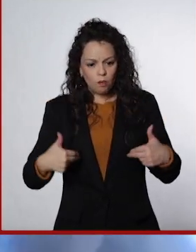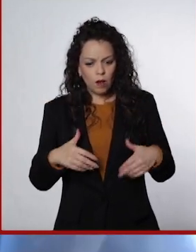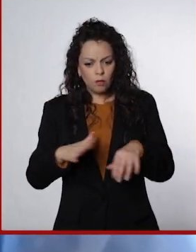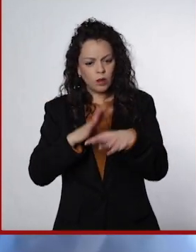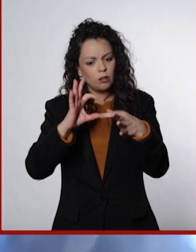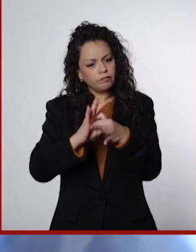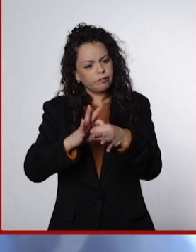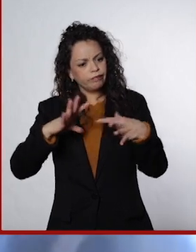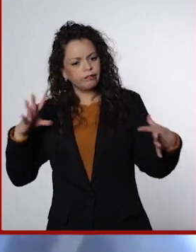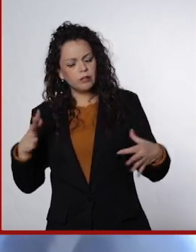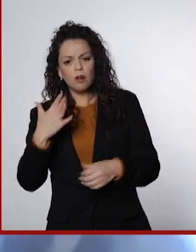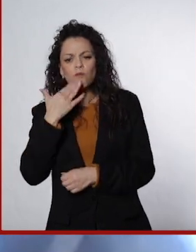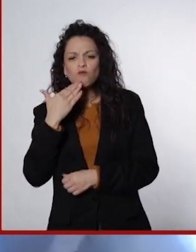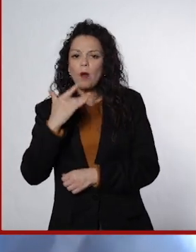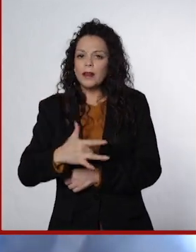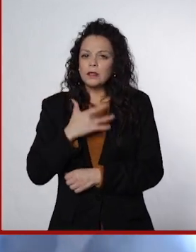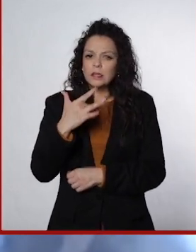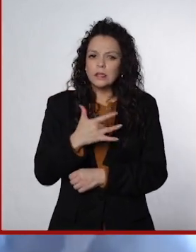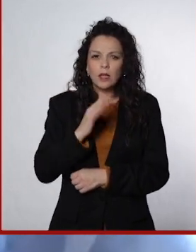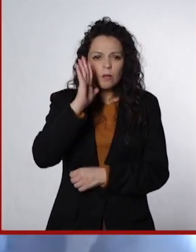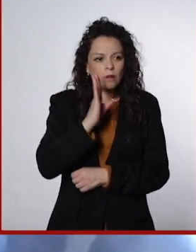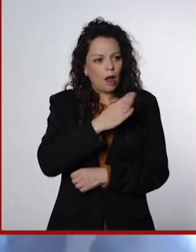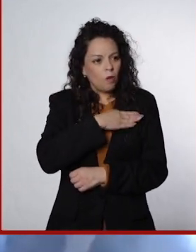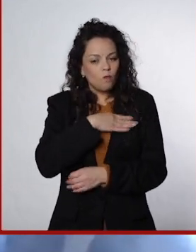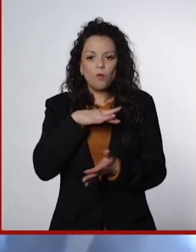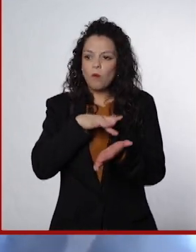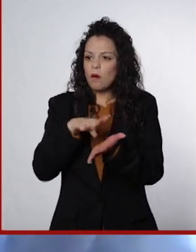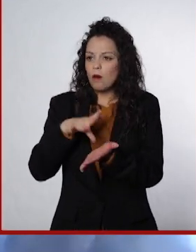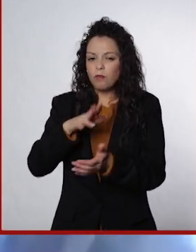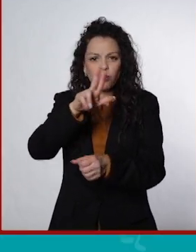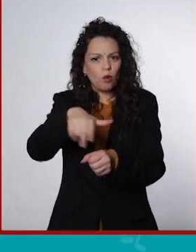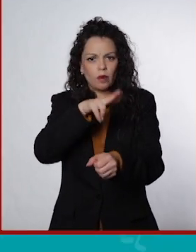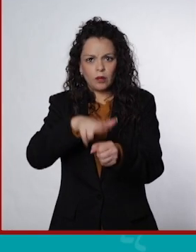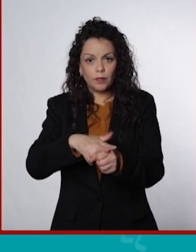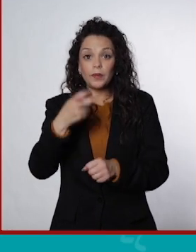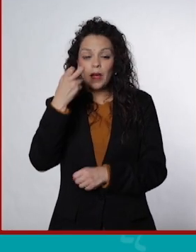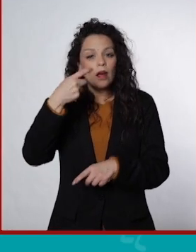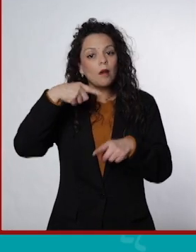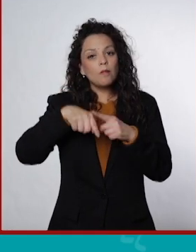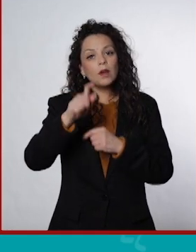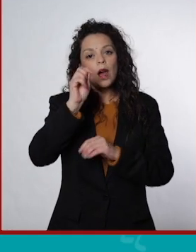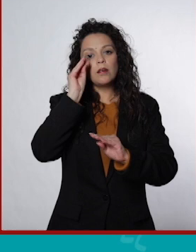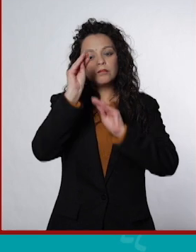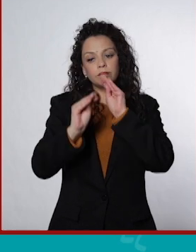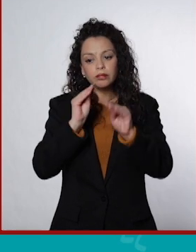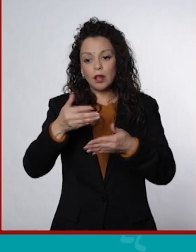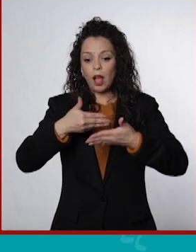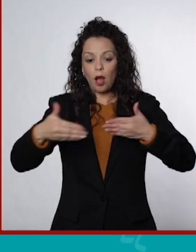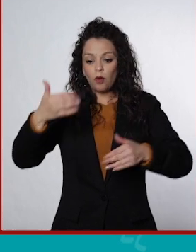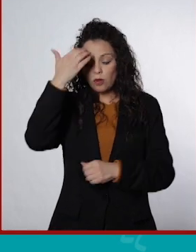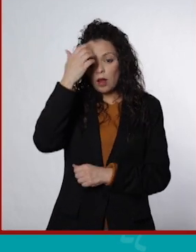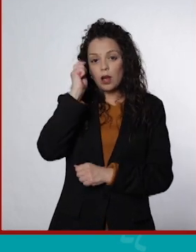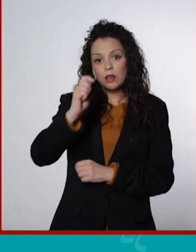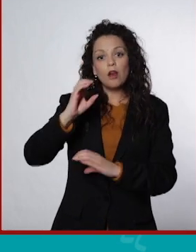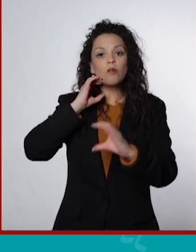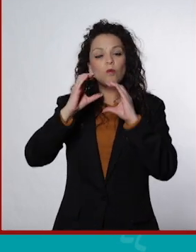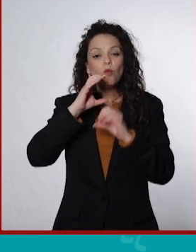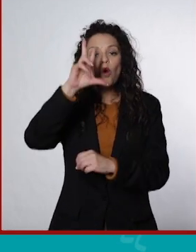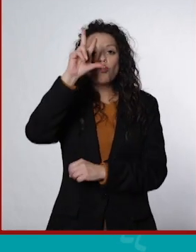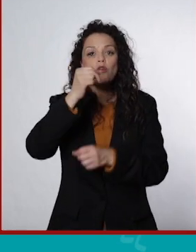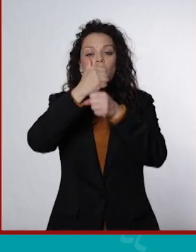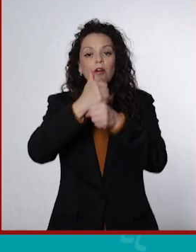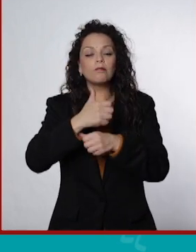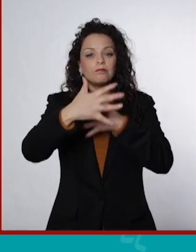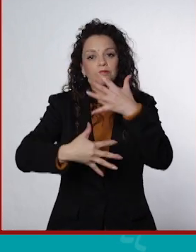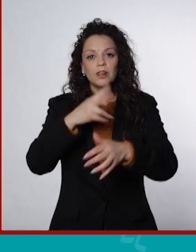empatía y su compasión naturales? Y a partir de ahí comenzó a diseñar un modelo que ahora conocemos como comunicación no violenta, que es